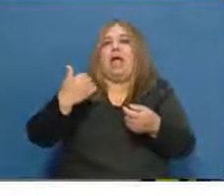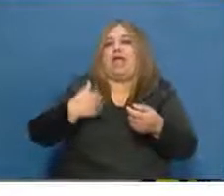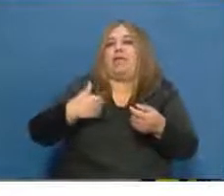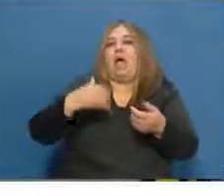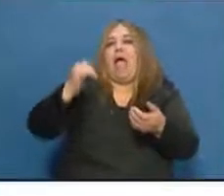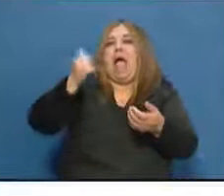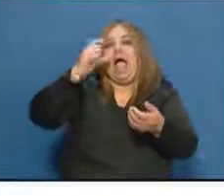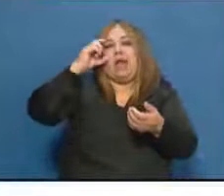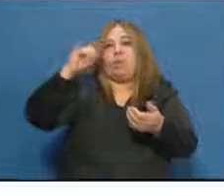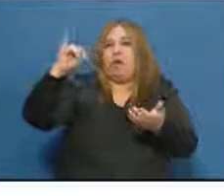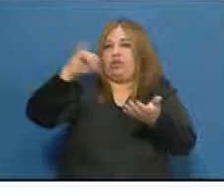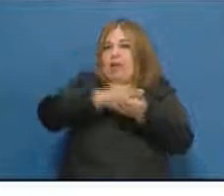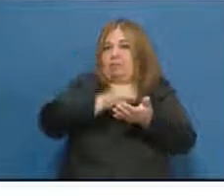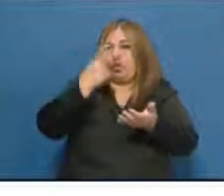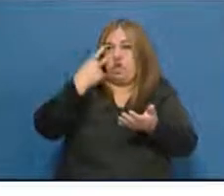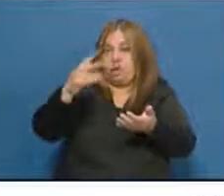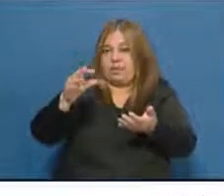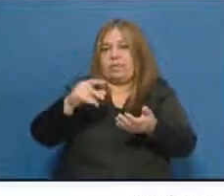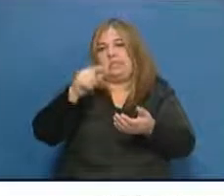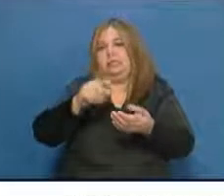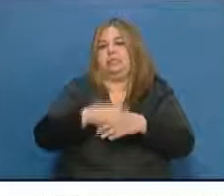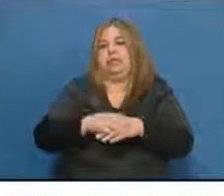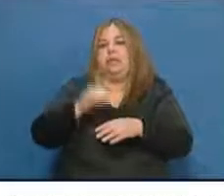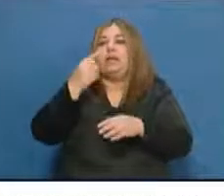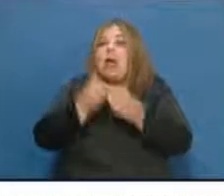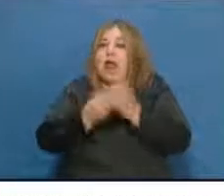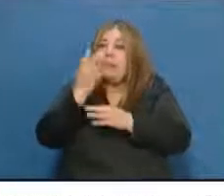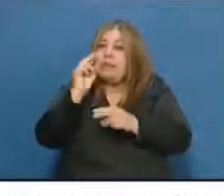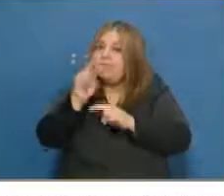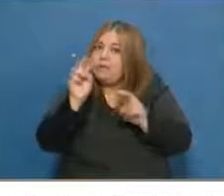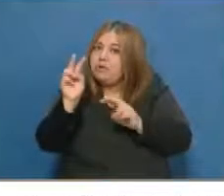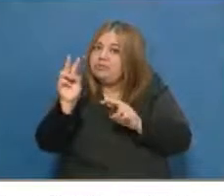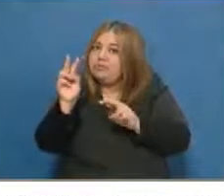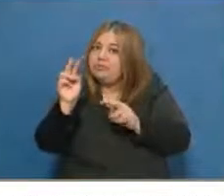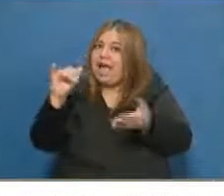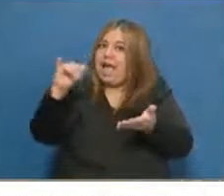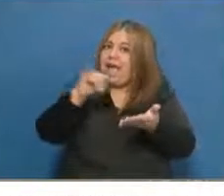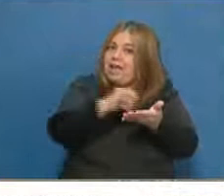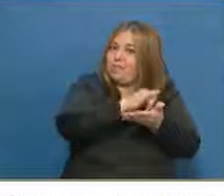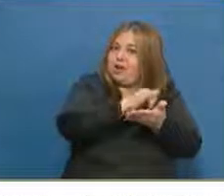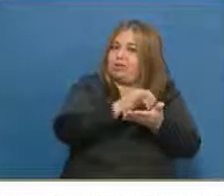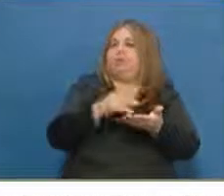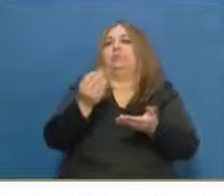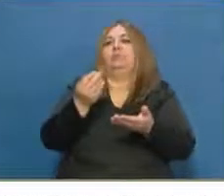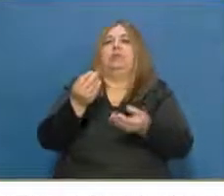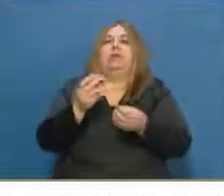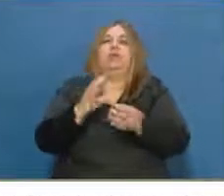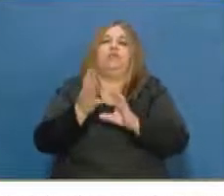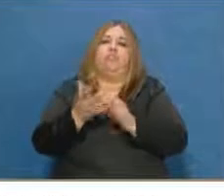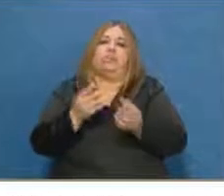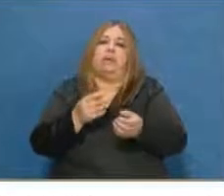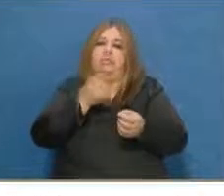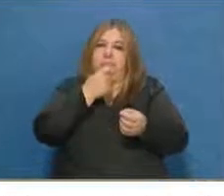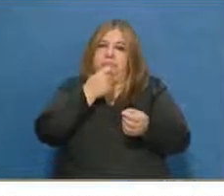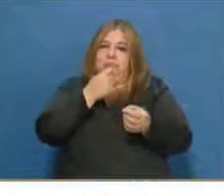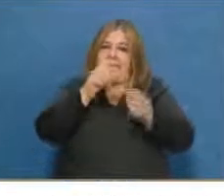Estas imágenes son precisamente de esta mañana en la aerostación mendocina, donde lo que hicieron fue establecer carriles de algún modo con esas